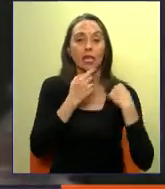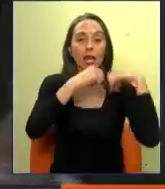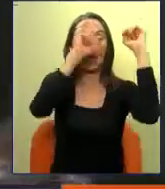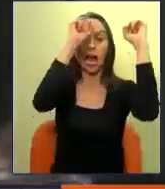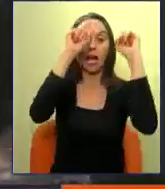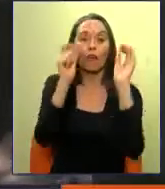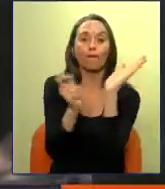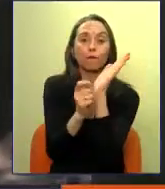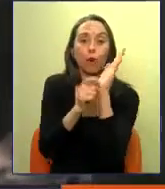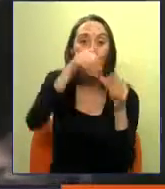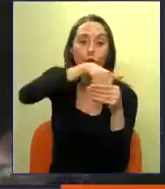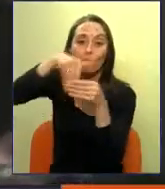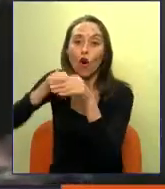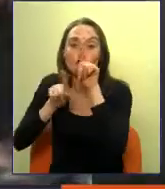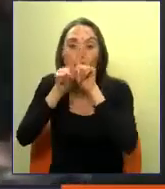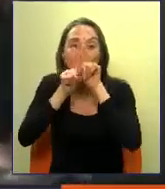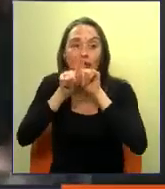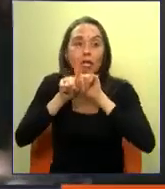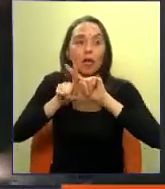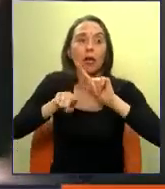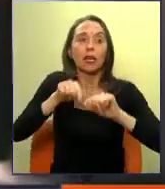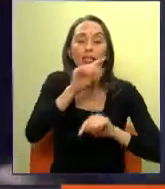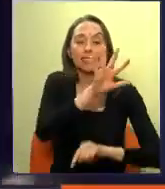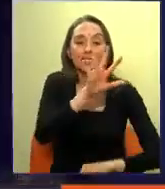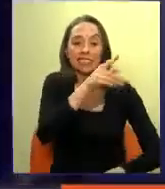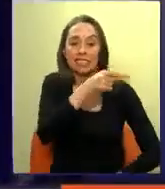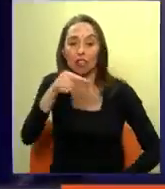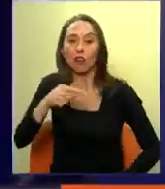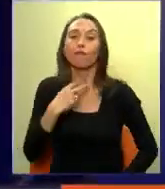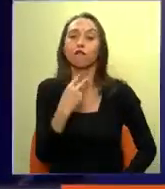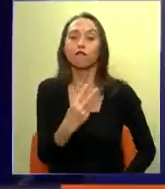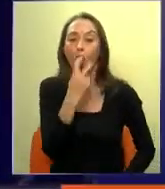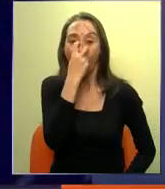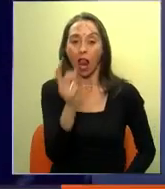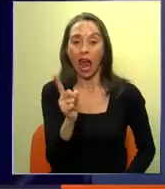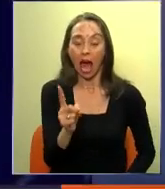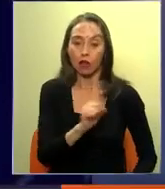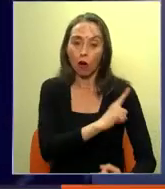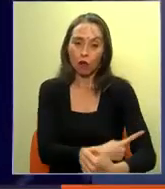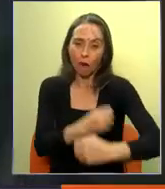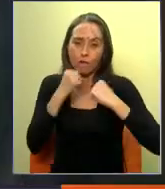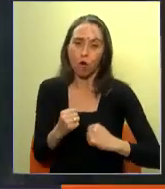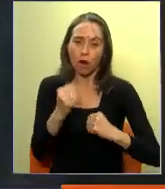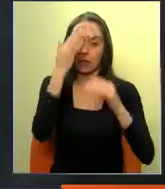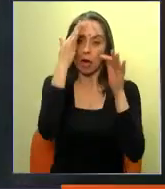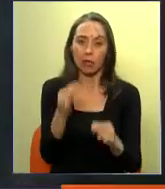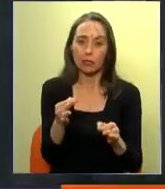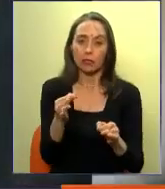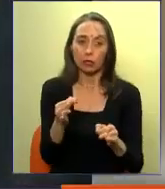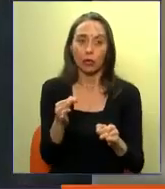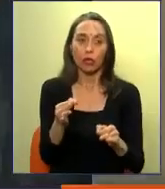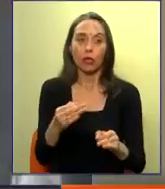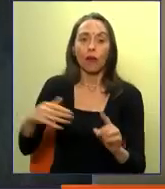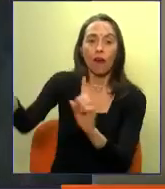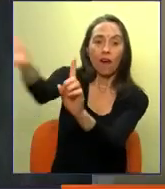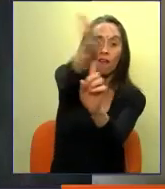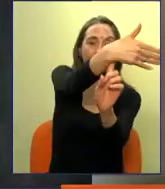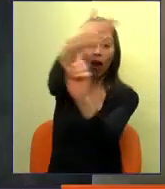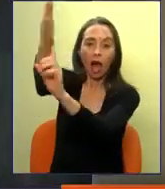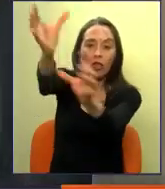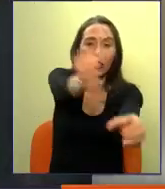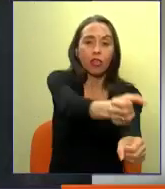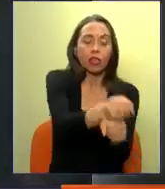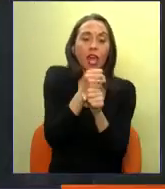estrecho margen. En las próximas 5 semanas, con fuerza y decisión, tomaré la bandera que